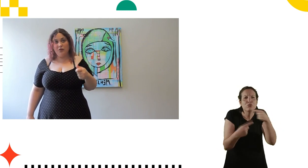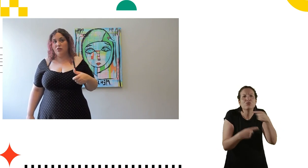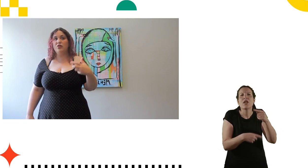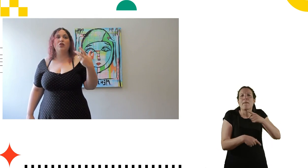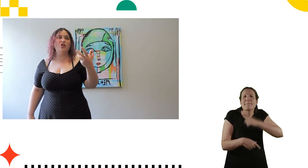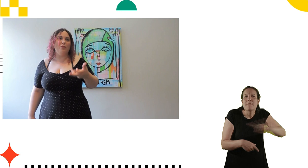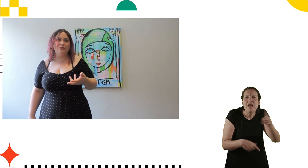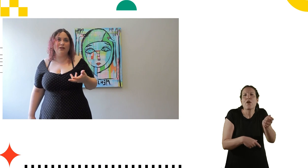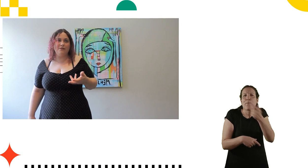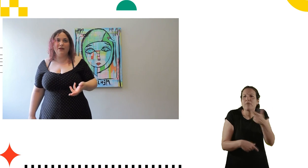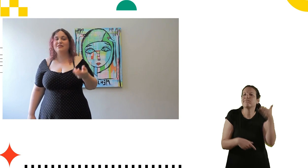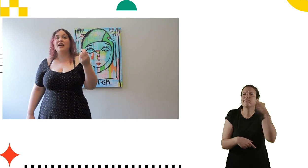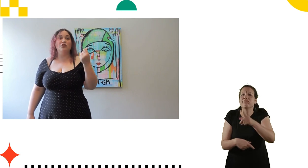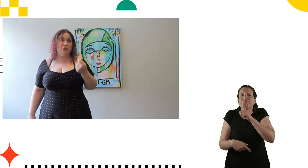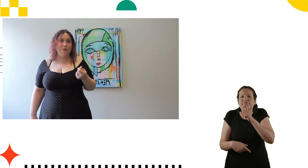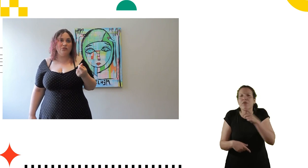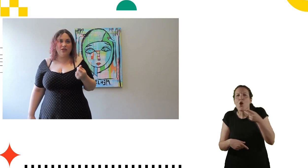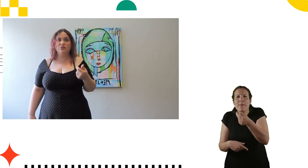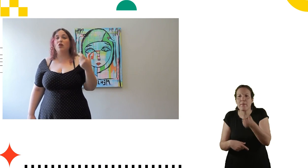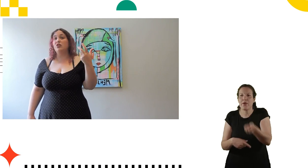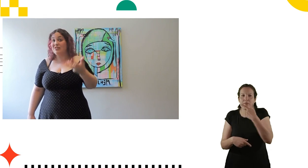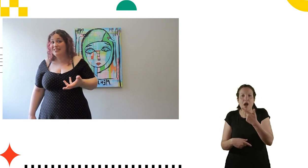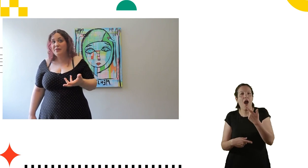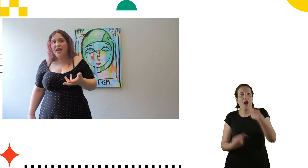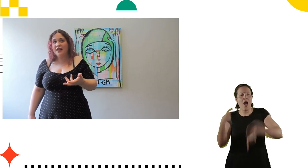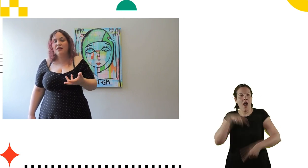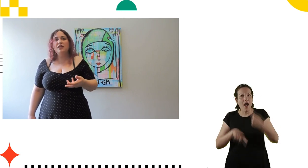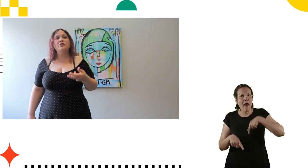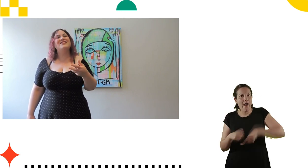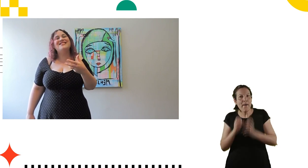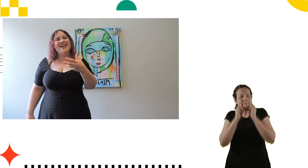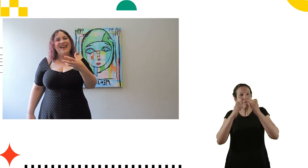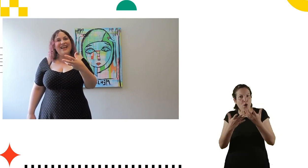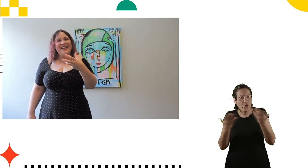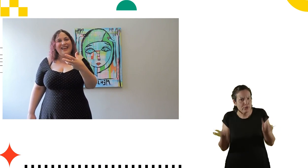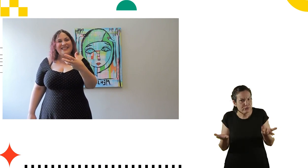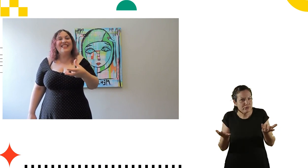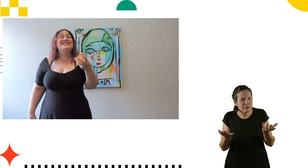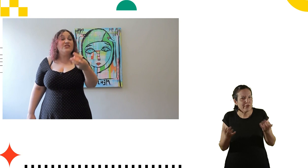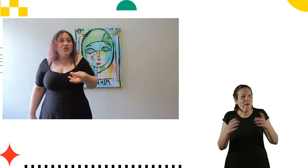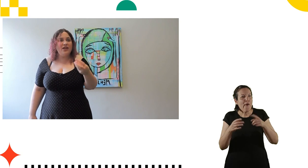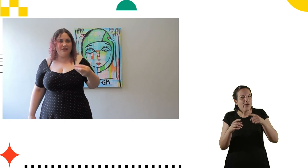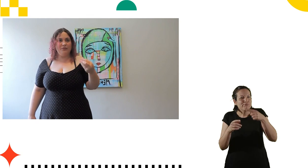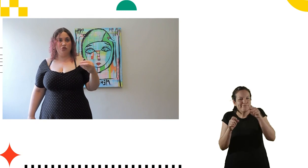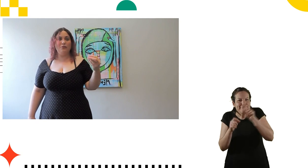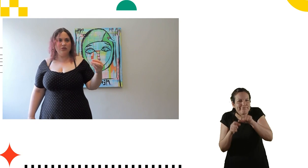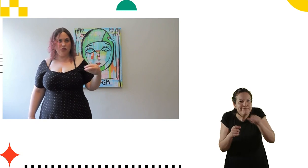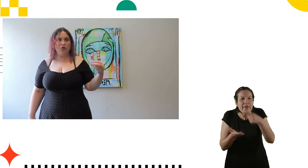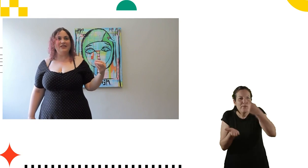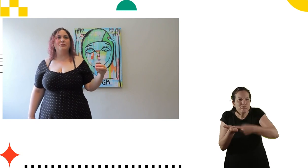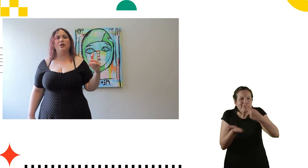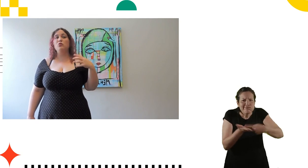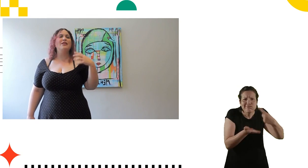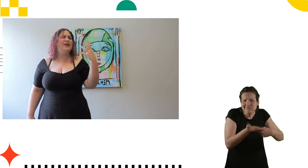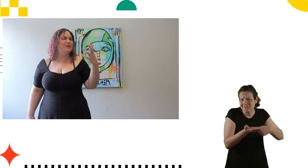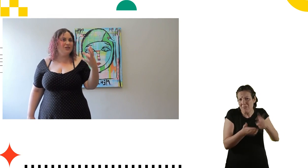tomemos un antibiótico y lo compramos en la farmacia y nos tomamos eso y nos hace bien. Entonces, esas decisiones que estamos tomando todo